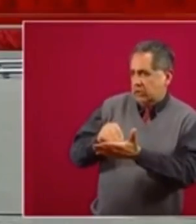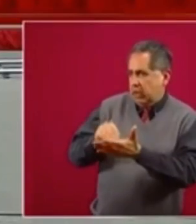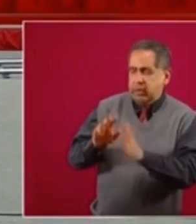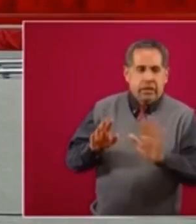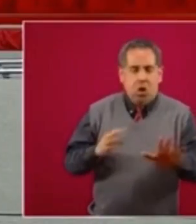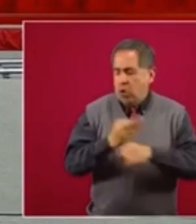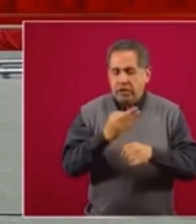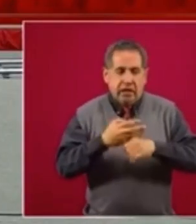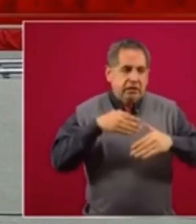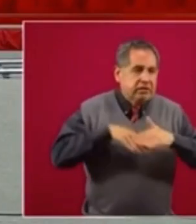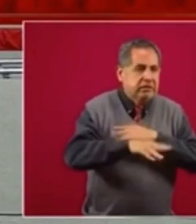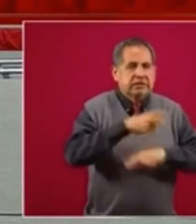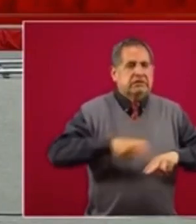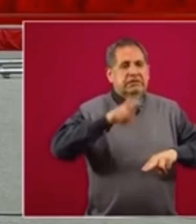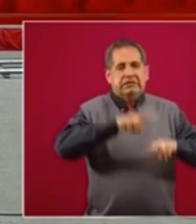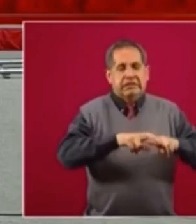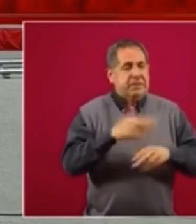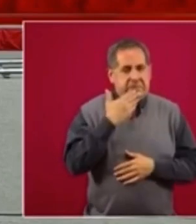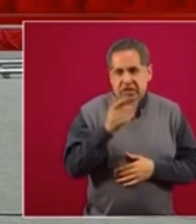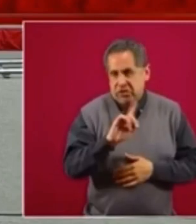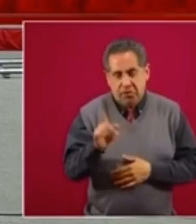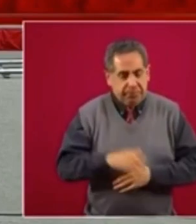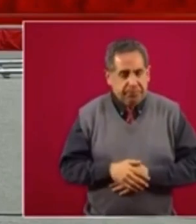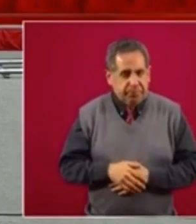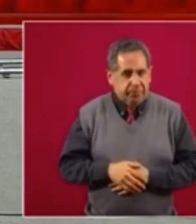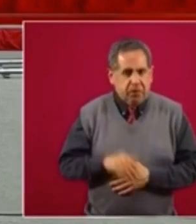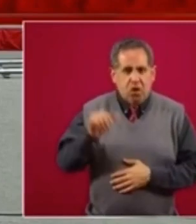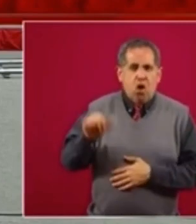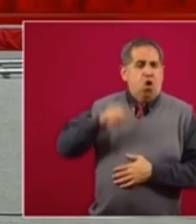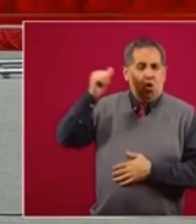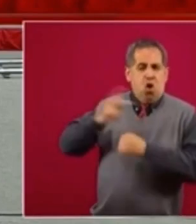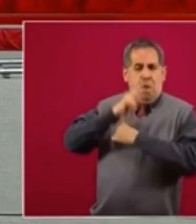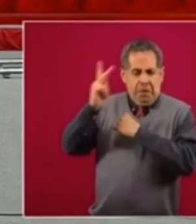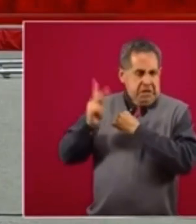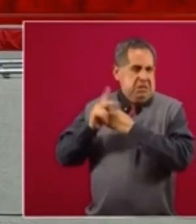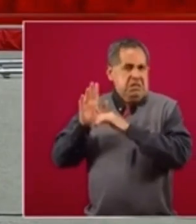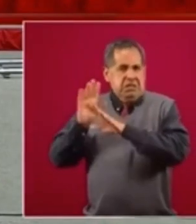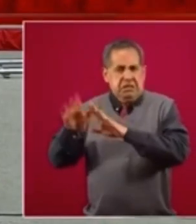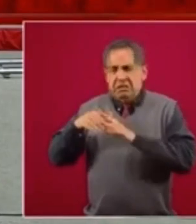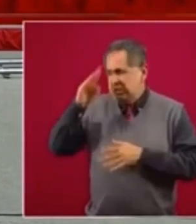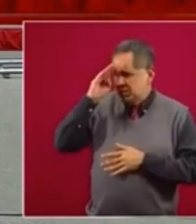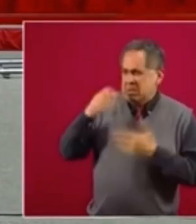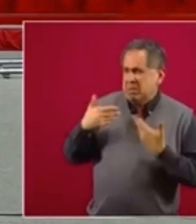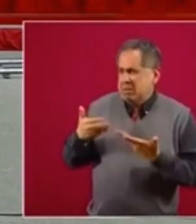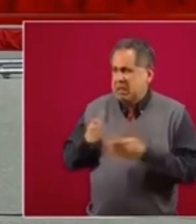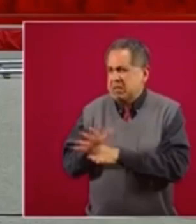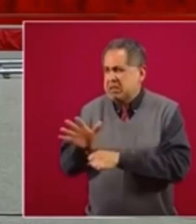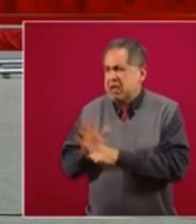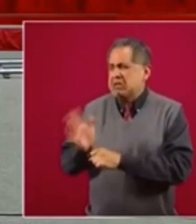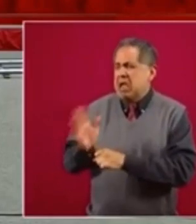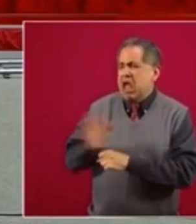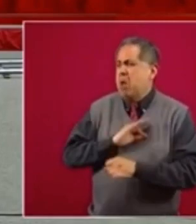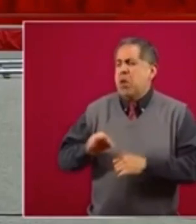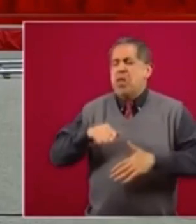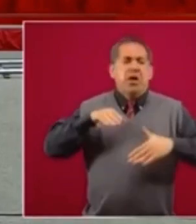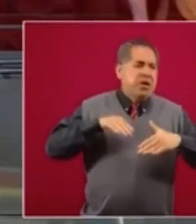presenciales. En otros países que lo han hecho pensando que ya es tiempo de regresar